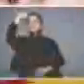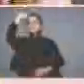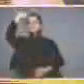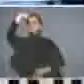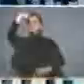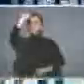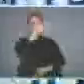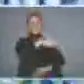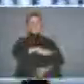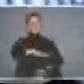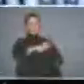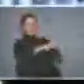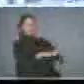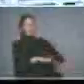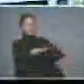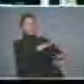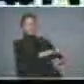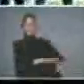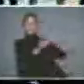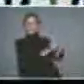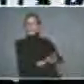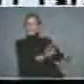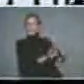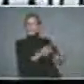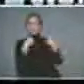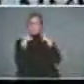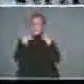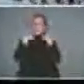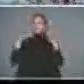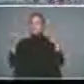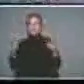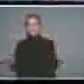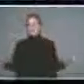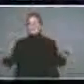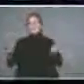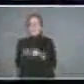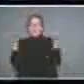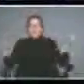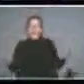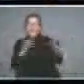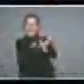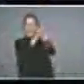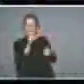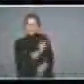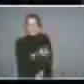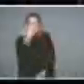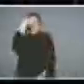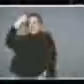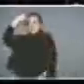los chiquillos, si pierden o si ganan es lo mismo, y piensen más en su